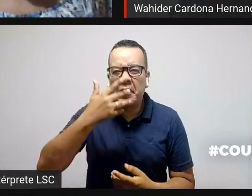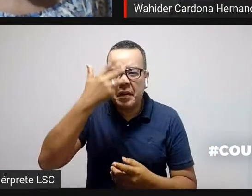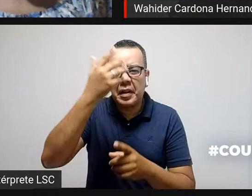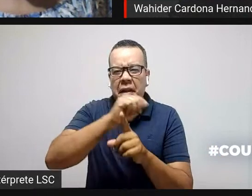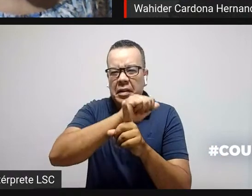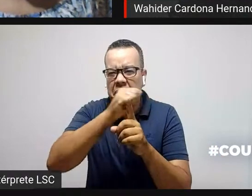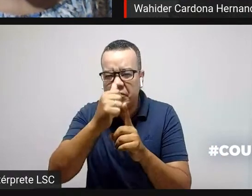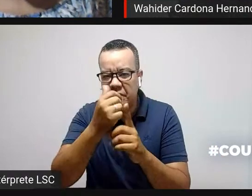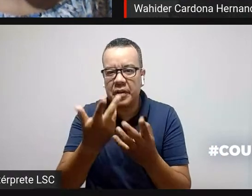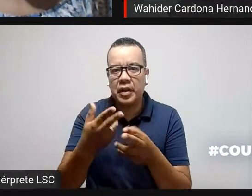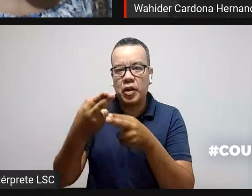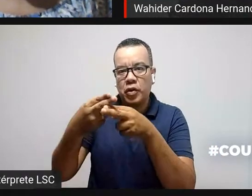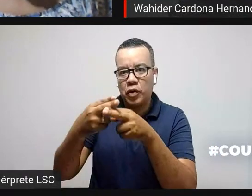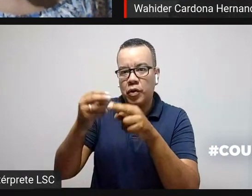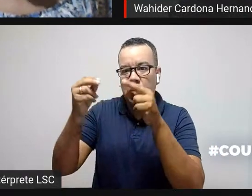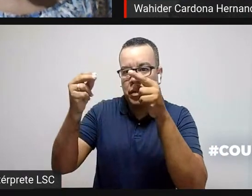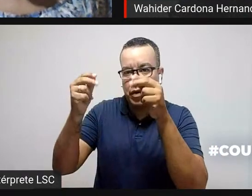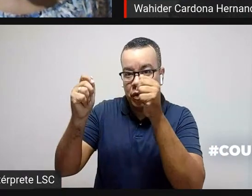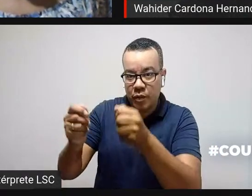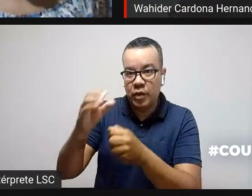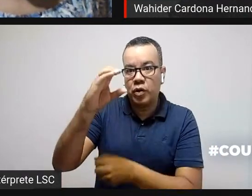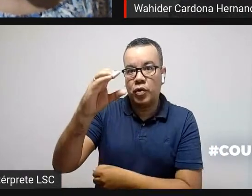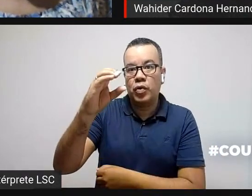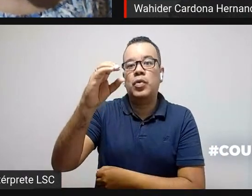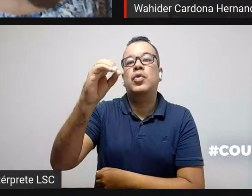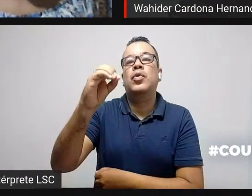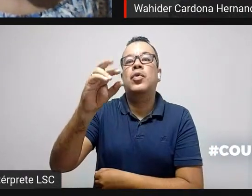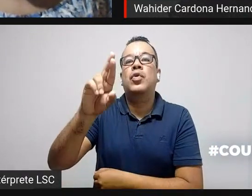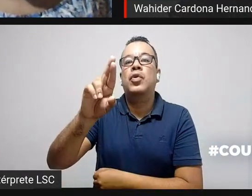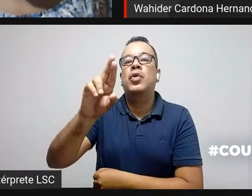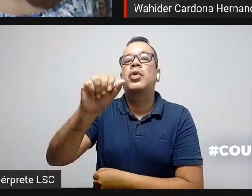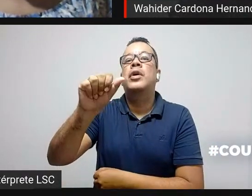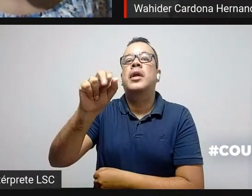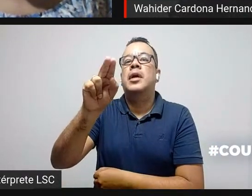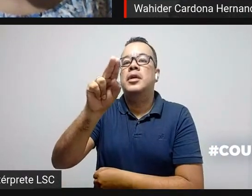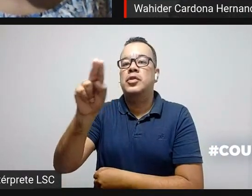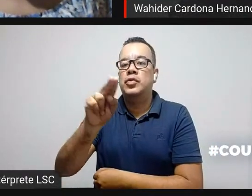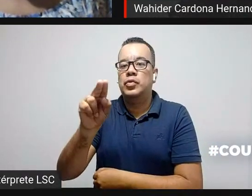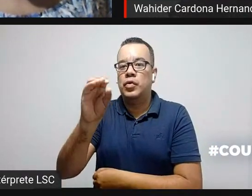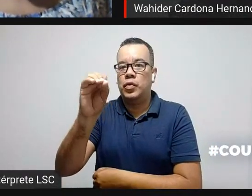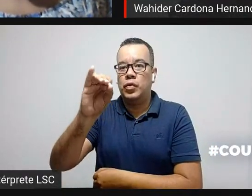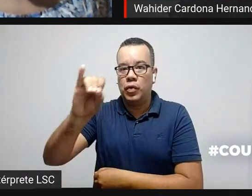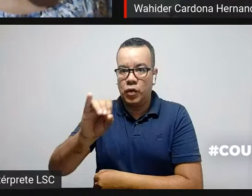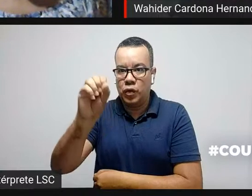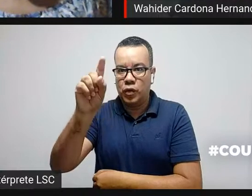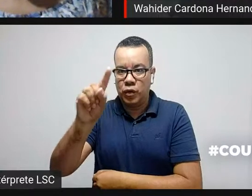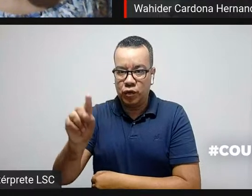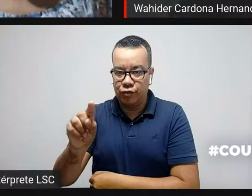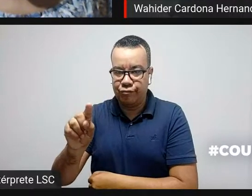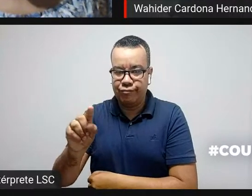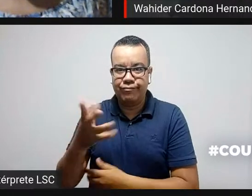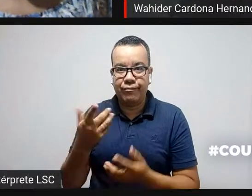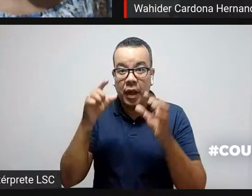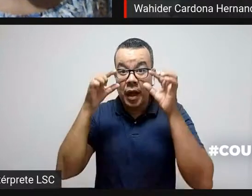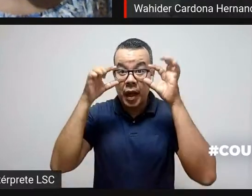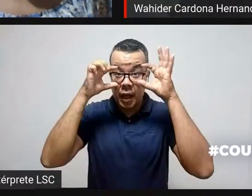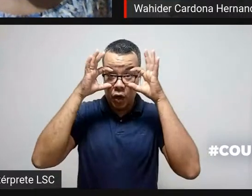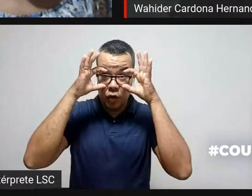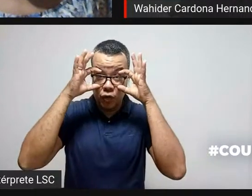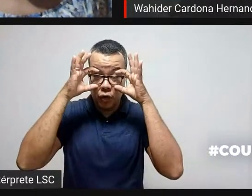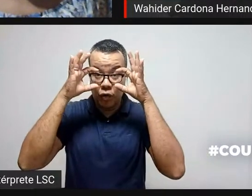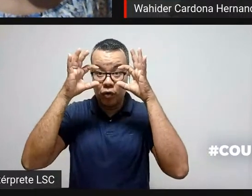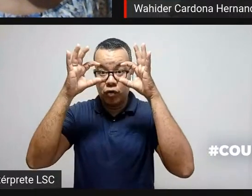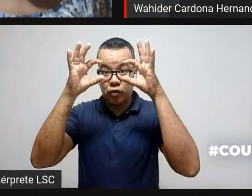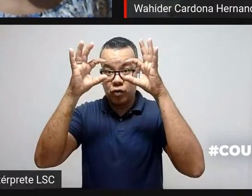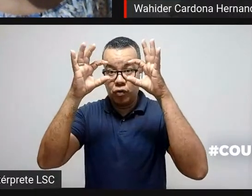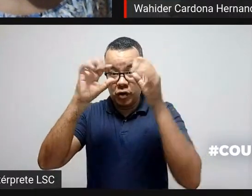Corazojos. Cuando los ojos se convierten en corazones, dejan de ser ojos. Muero por